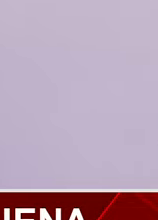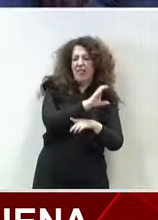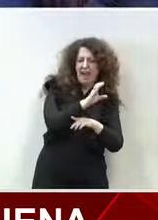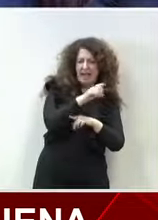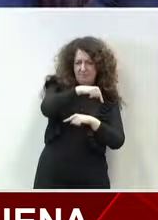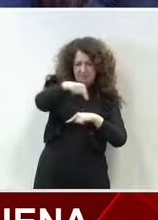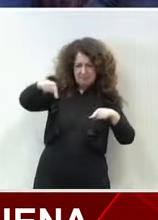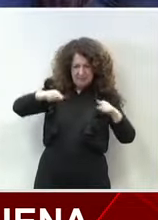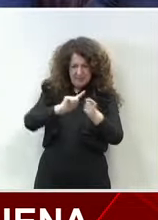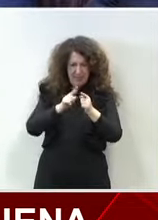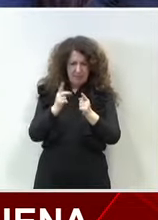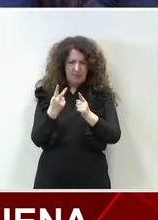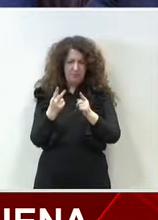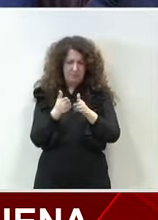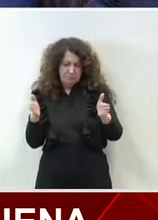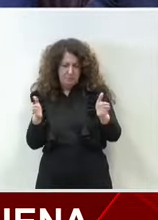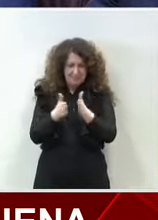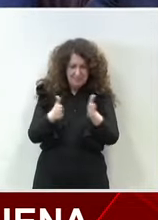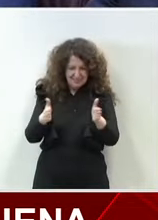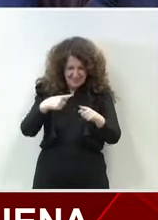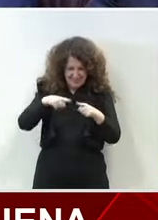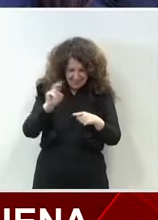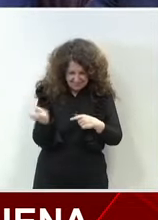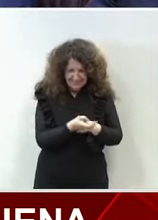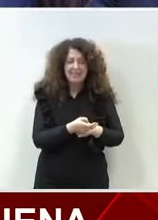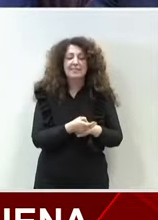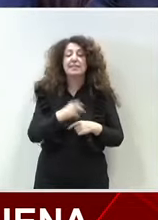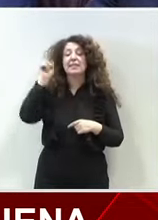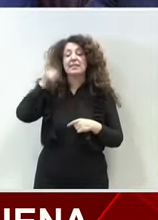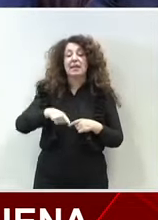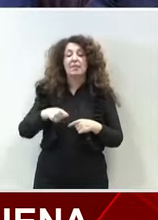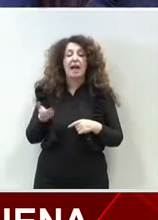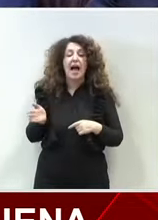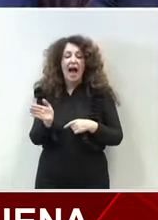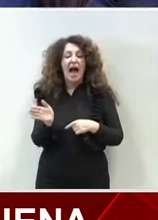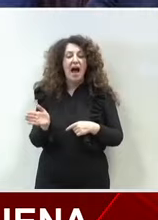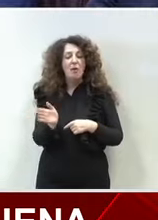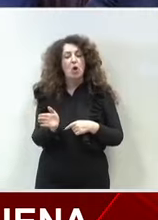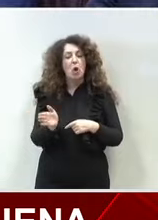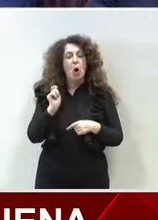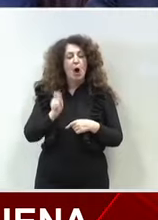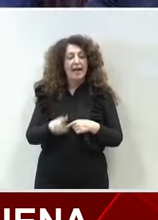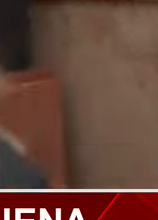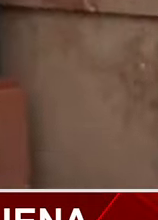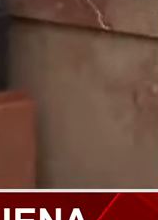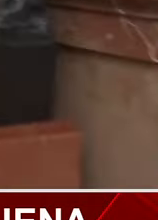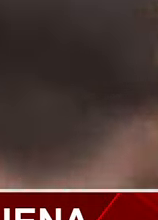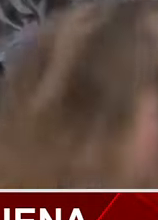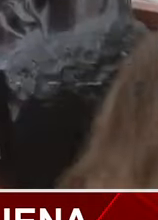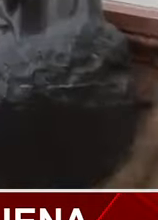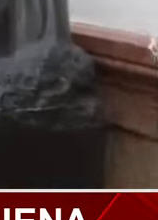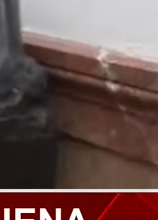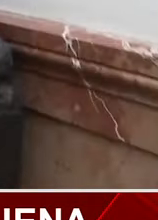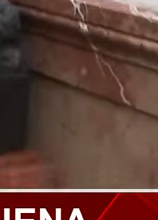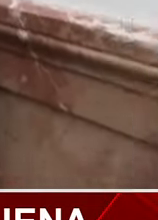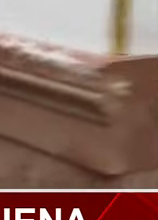Ellos estuvieron jugando con los minutos y con las horas del día para ver qué pasaba, a ver cómo eso iba a evolucionar. Efectivamente, el poder de la naturaleza fue tan